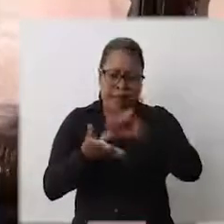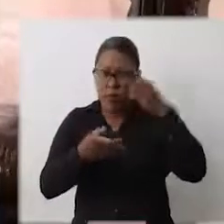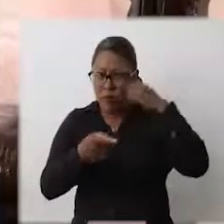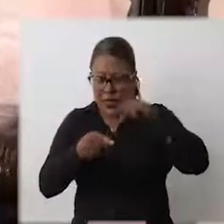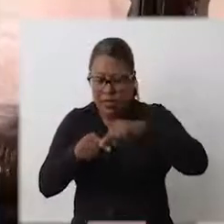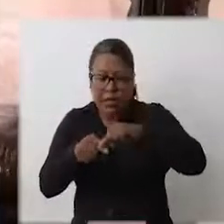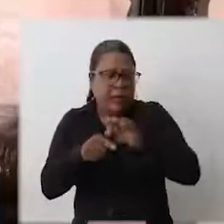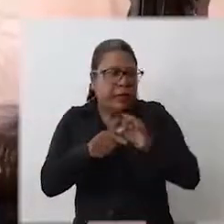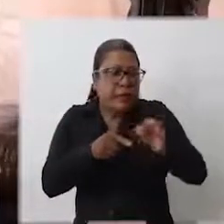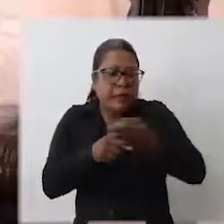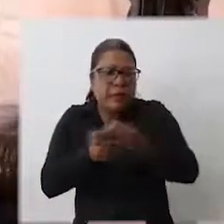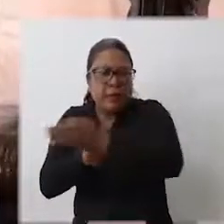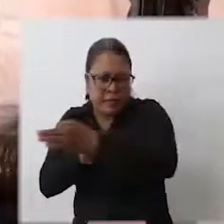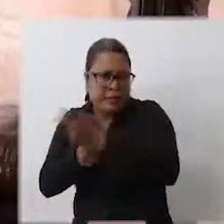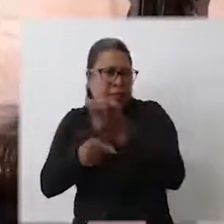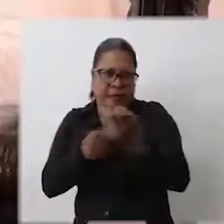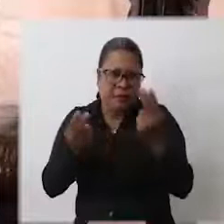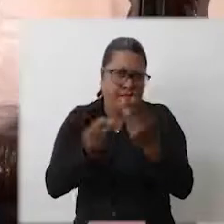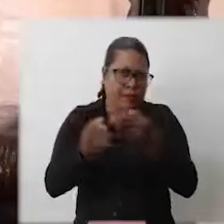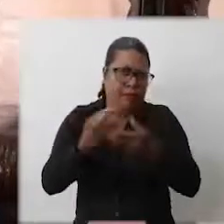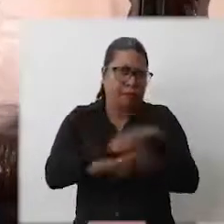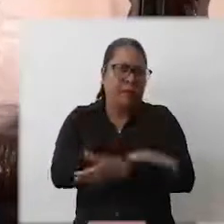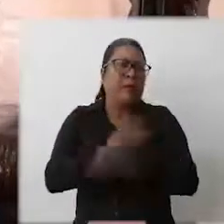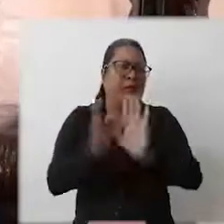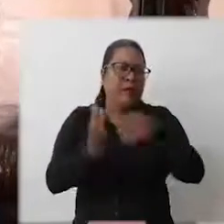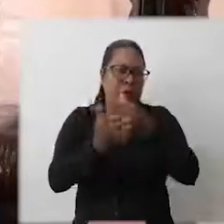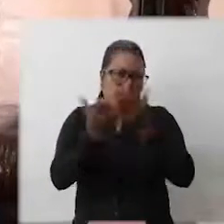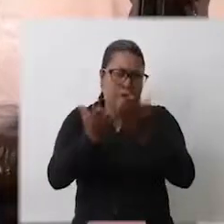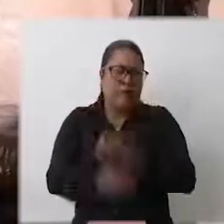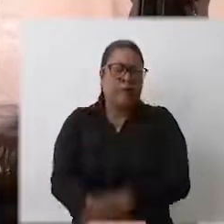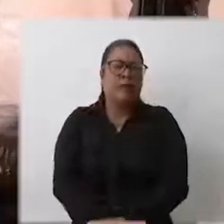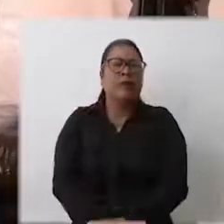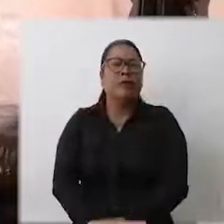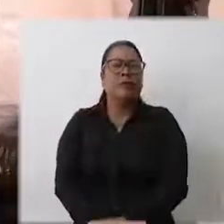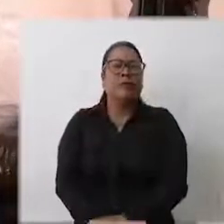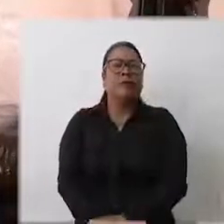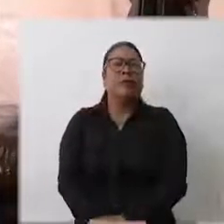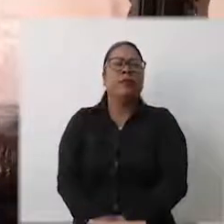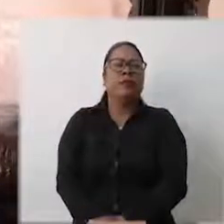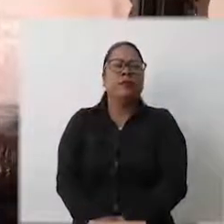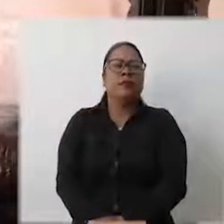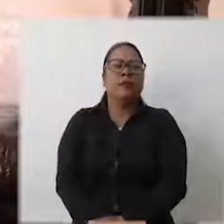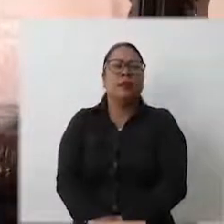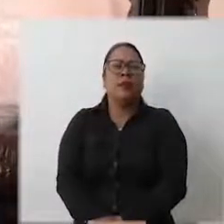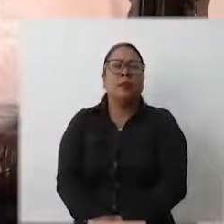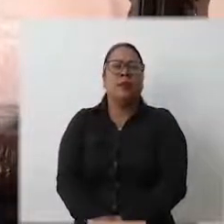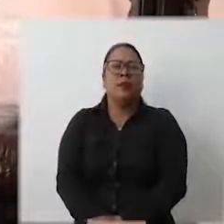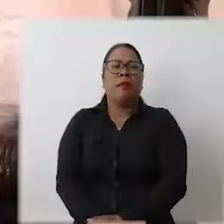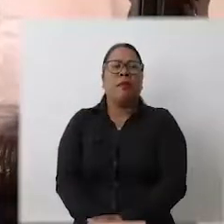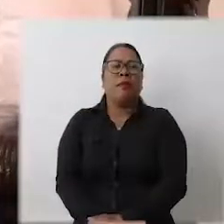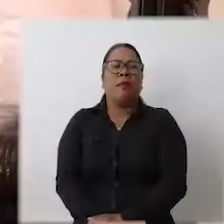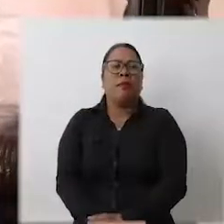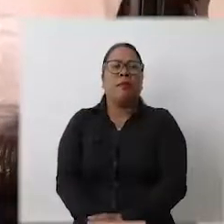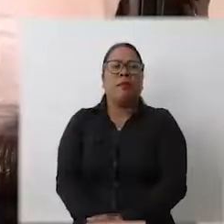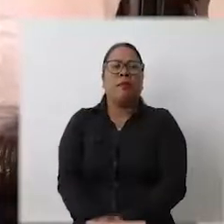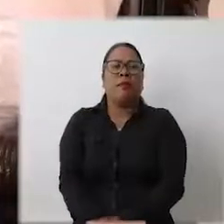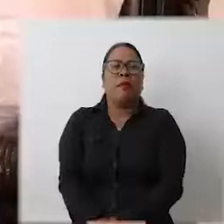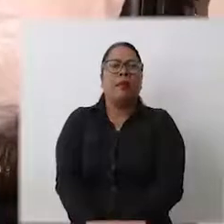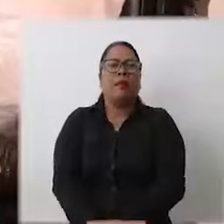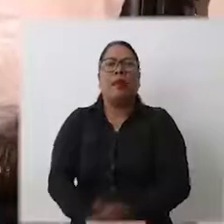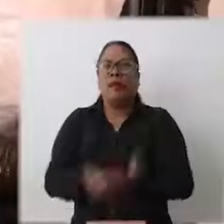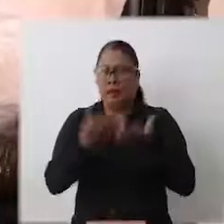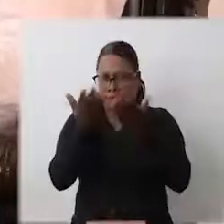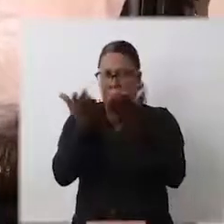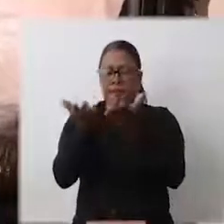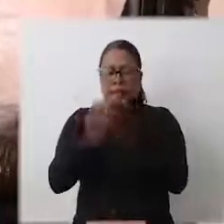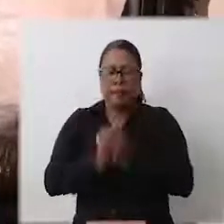esto porque estamos realizando el trabajo que en su momento tanto usted, presidente, como nosotros, la